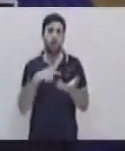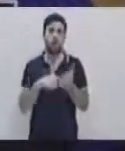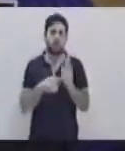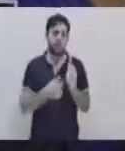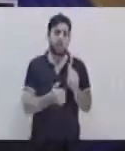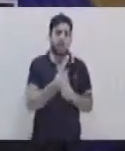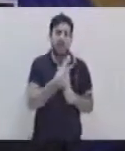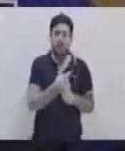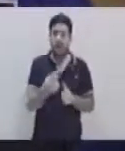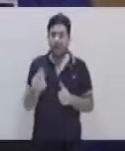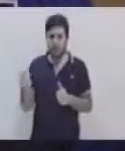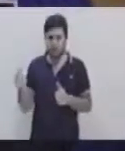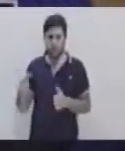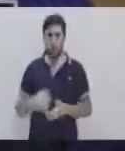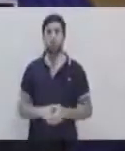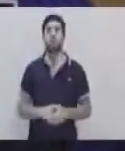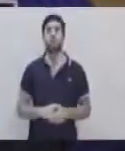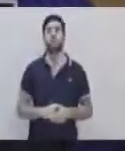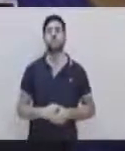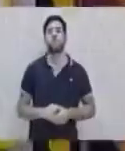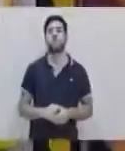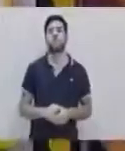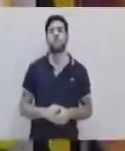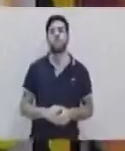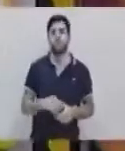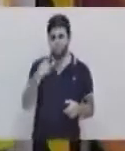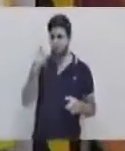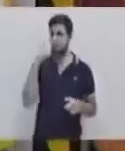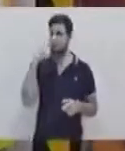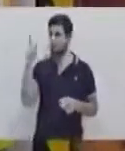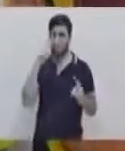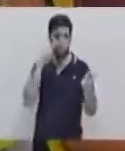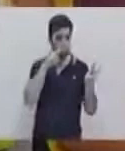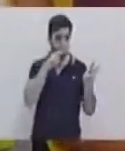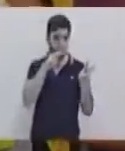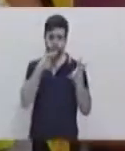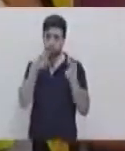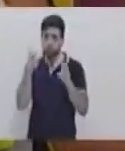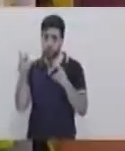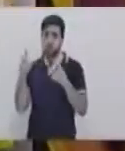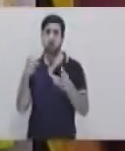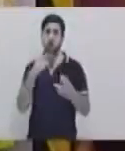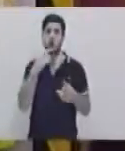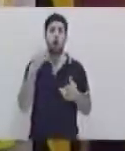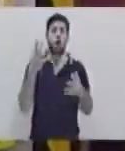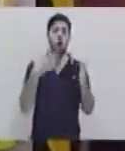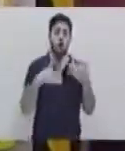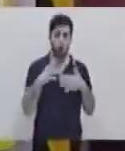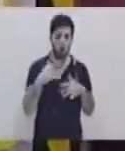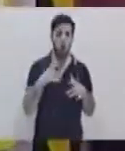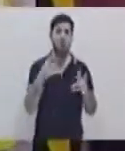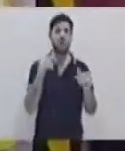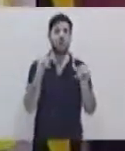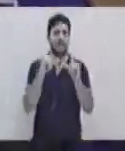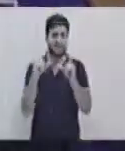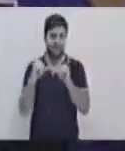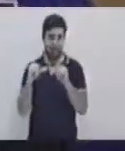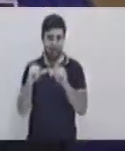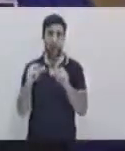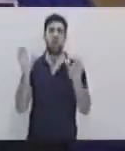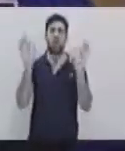esos pequeños detalles que muchas veces no vemos a simple vista. Observar el color, el